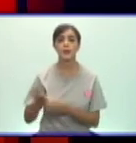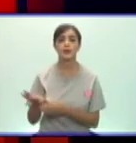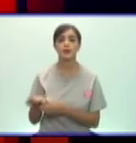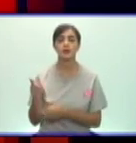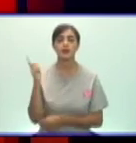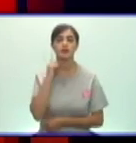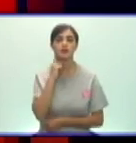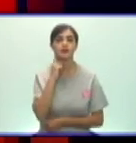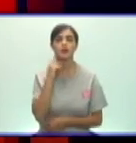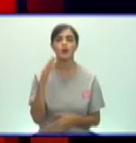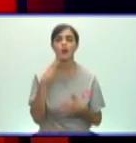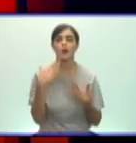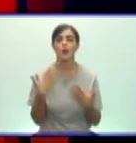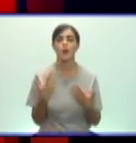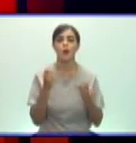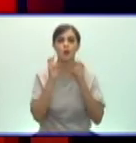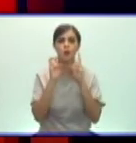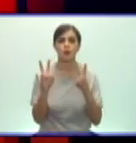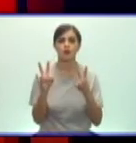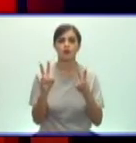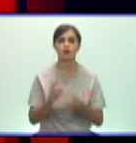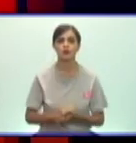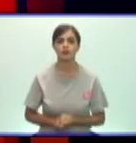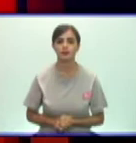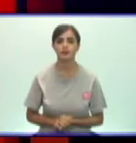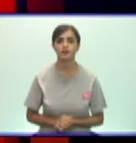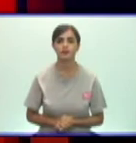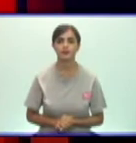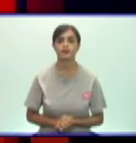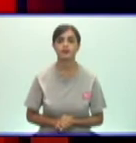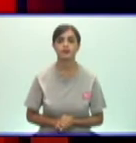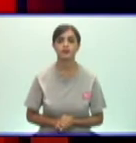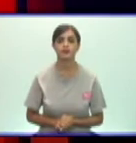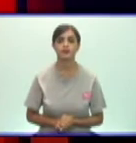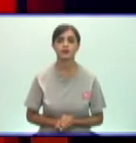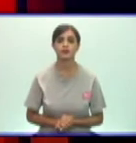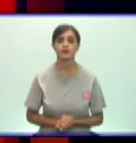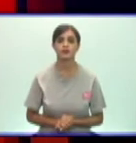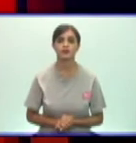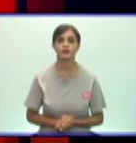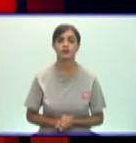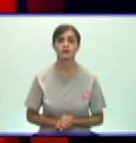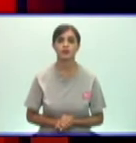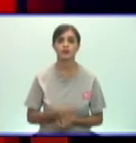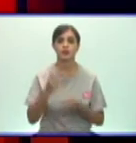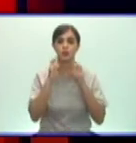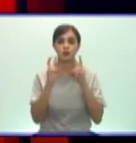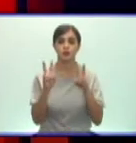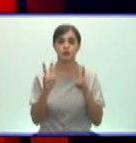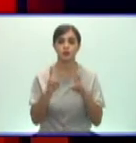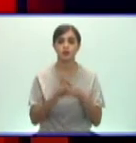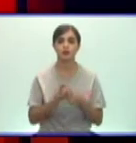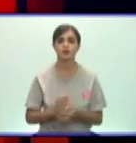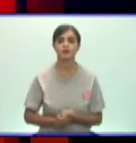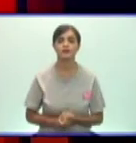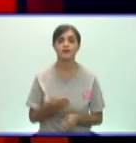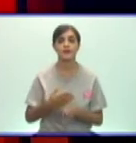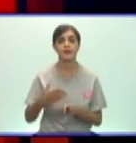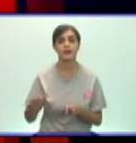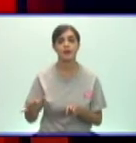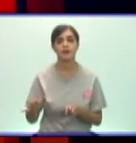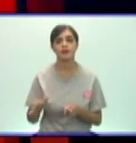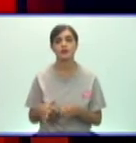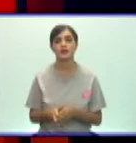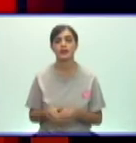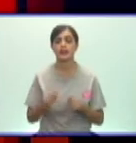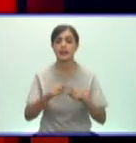las vivencias de esa adolescente de 13 años. Sobre todo lo que también fue viviendo, muchachos, a partir de esa vivencia de esos campos de